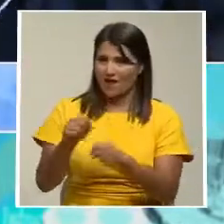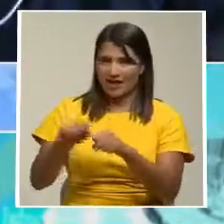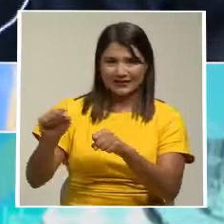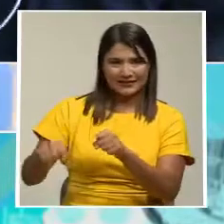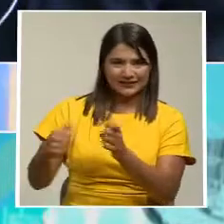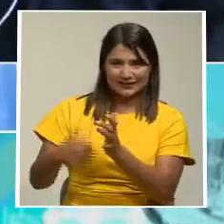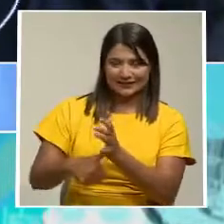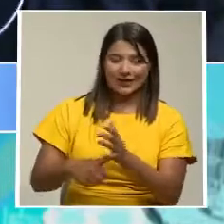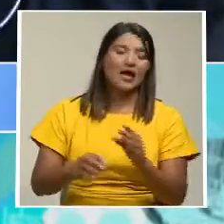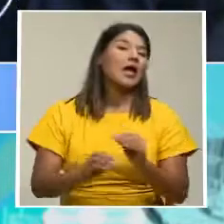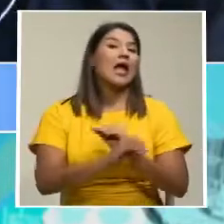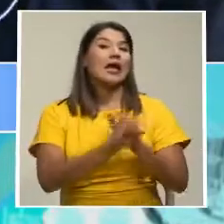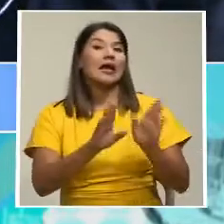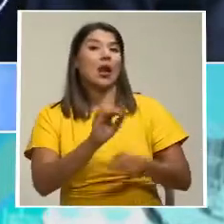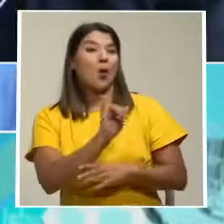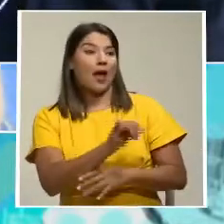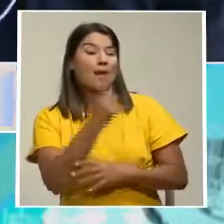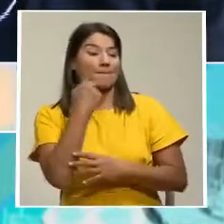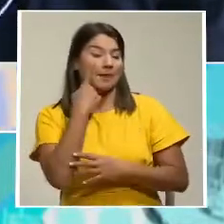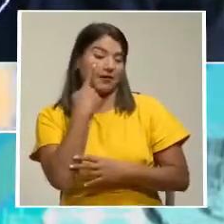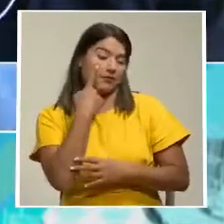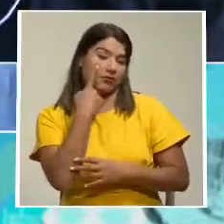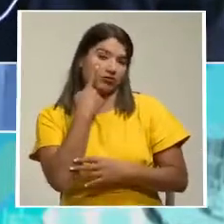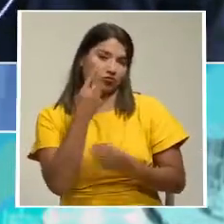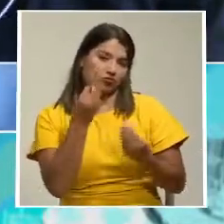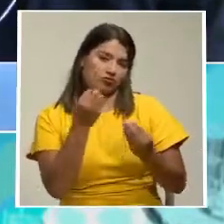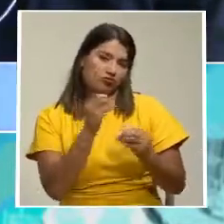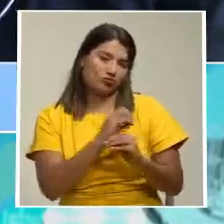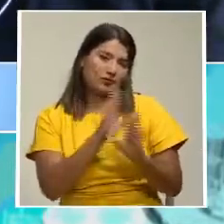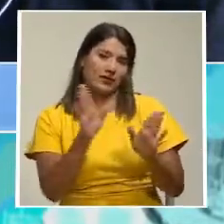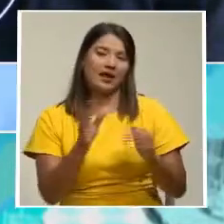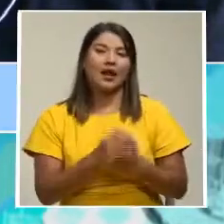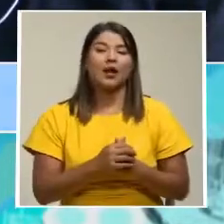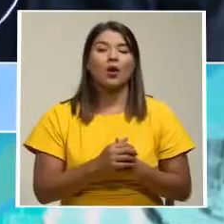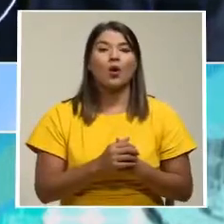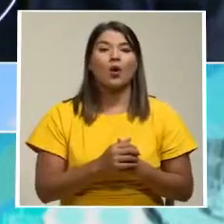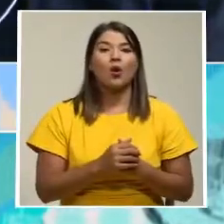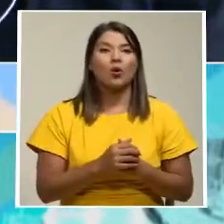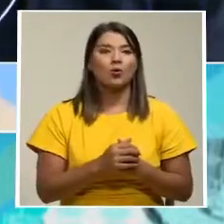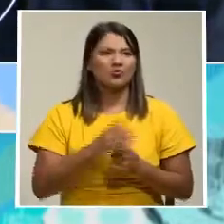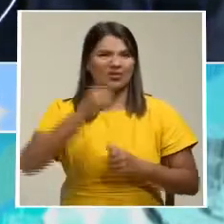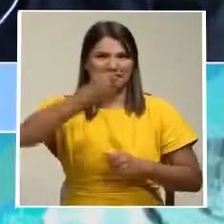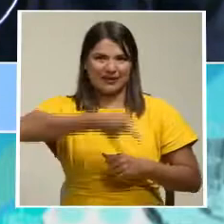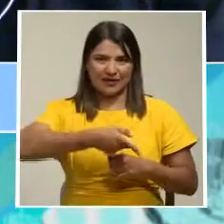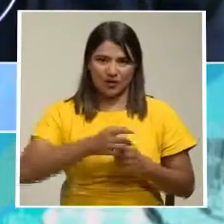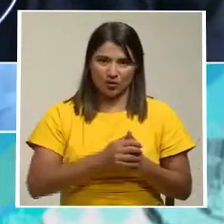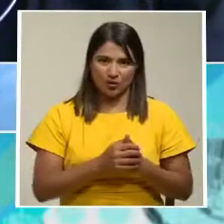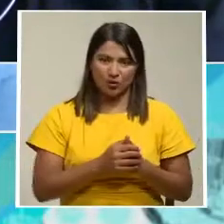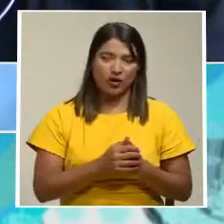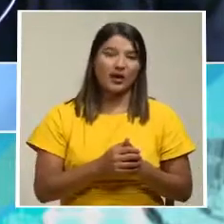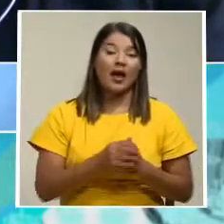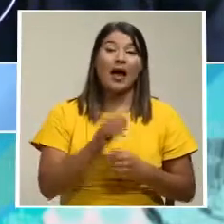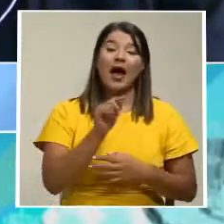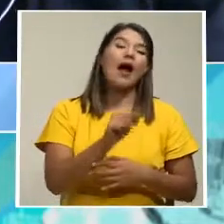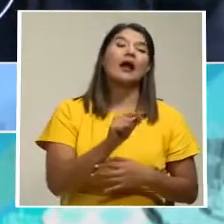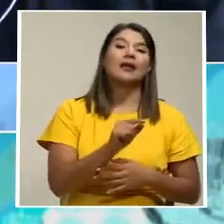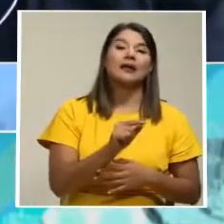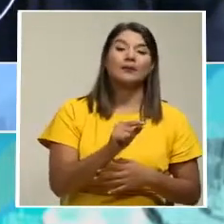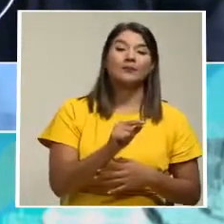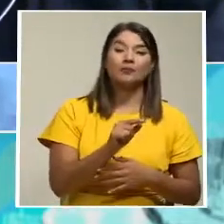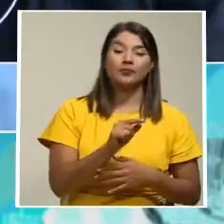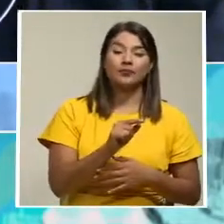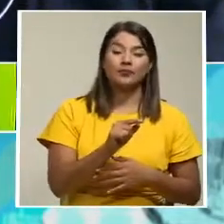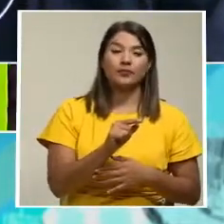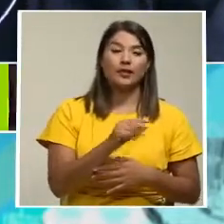ahí lo que estamos viendo con toda claridad es una dictadura, digamos, un elemento en donde las